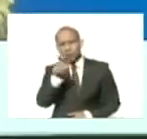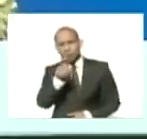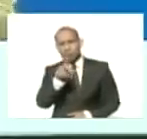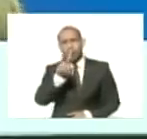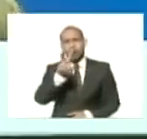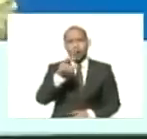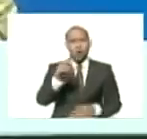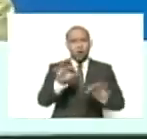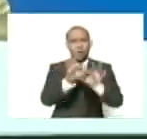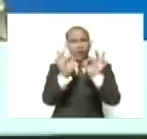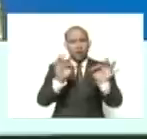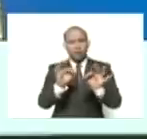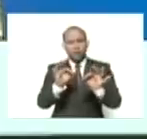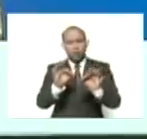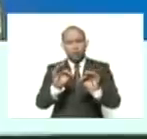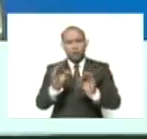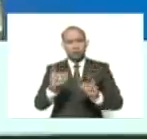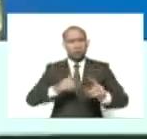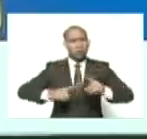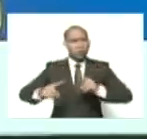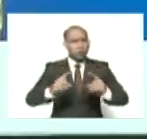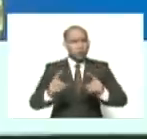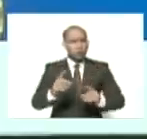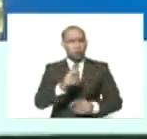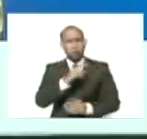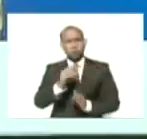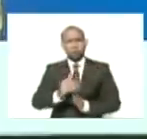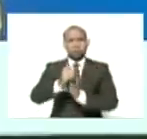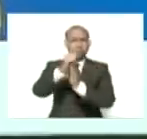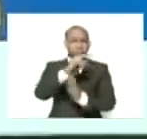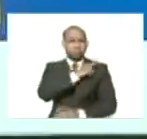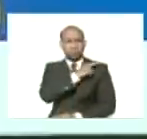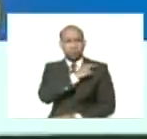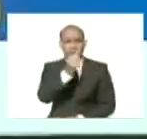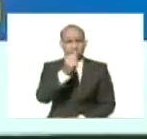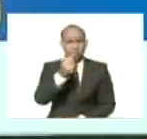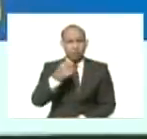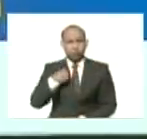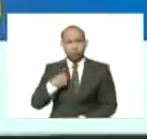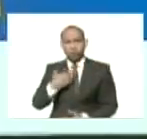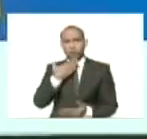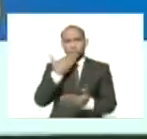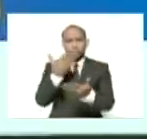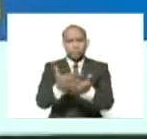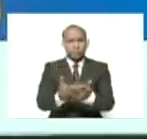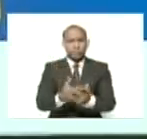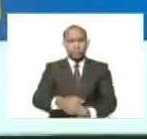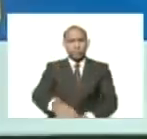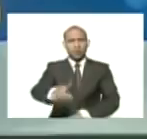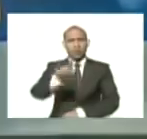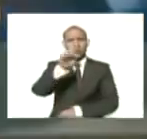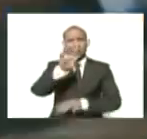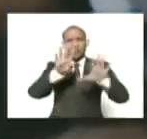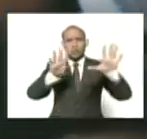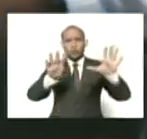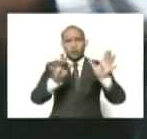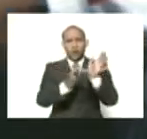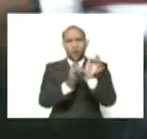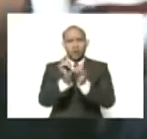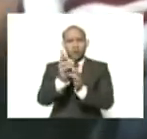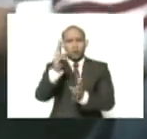de organización, de dirección, con una meta que yo pongo. 19 de abril